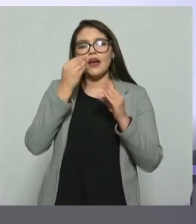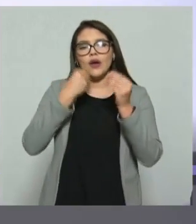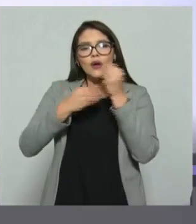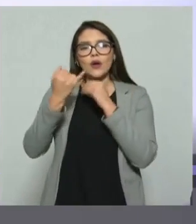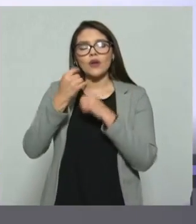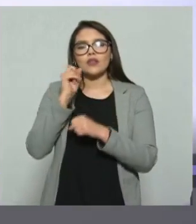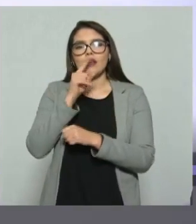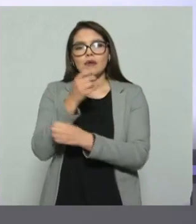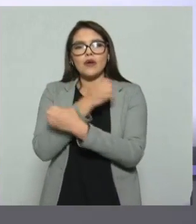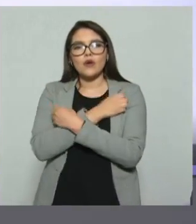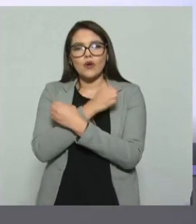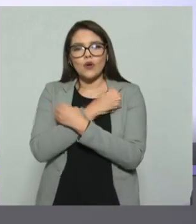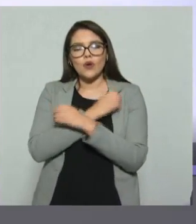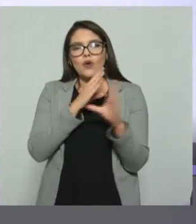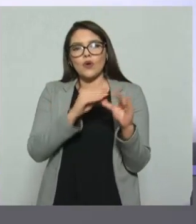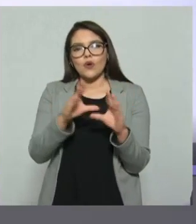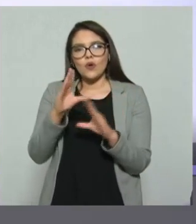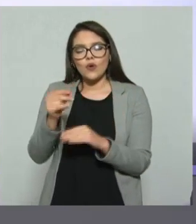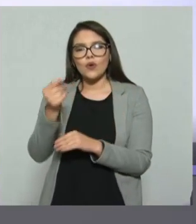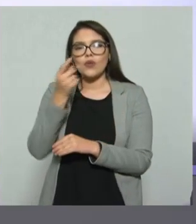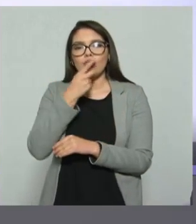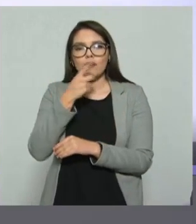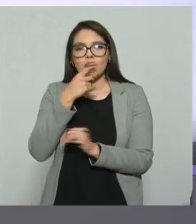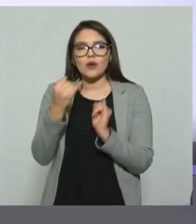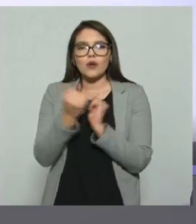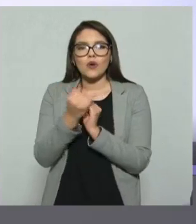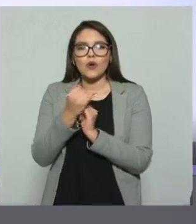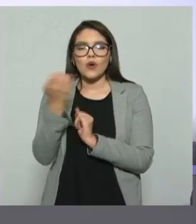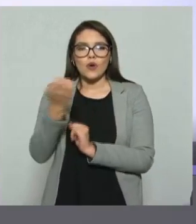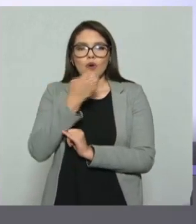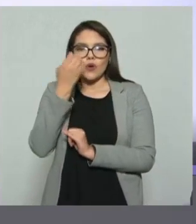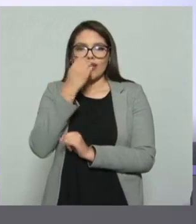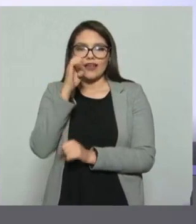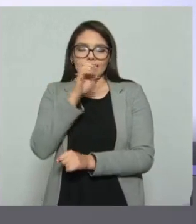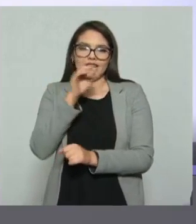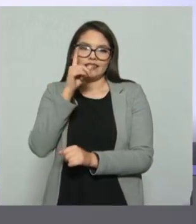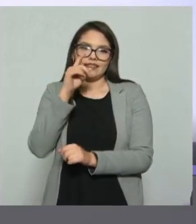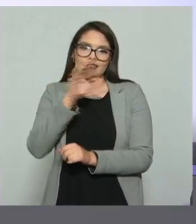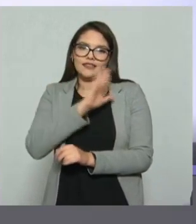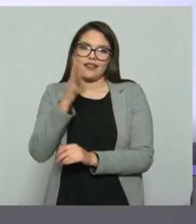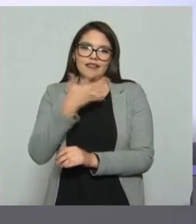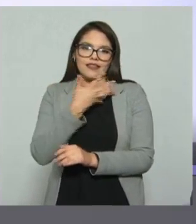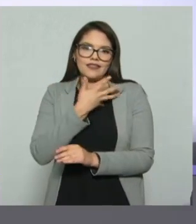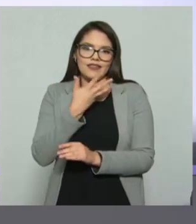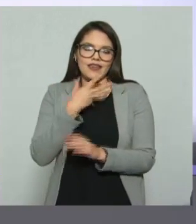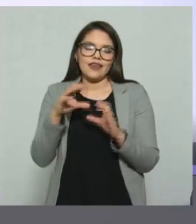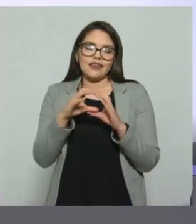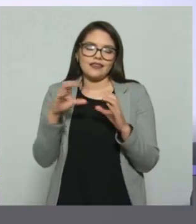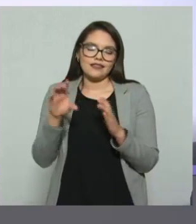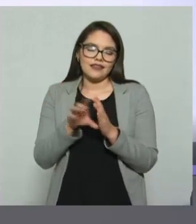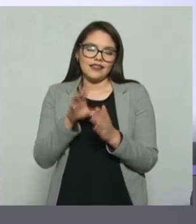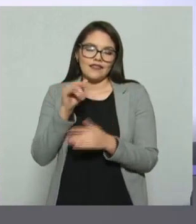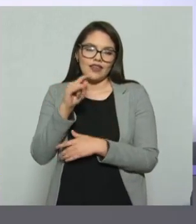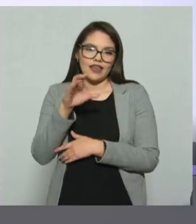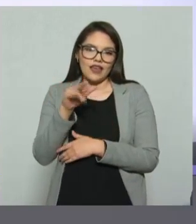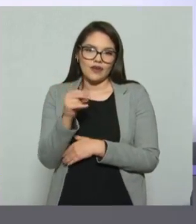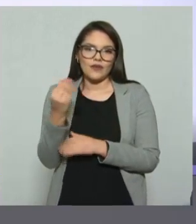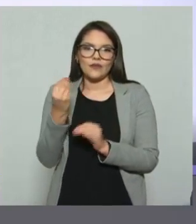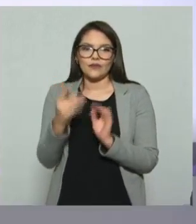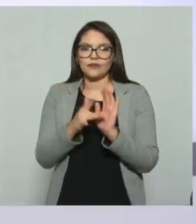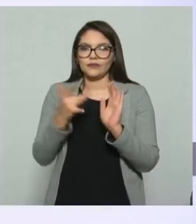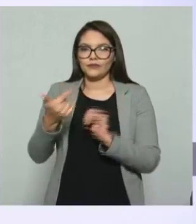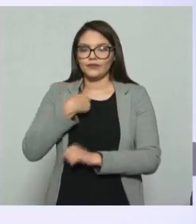diabetes certificada por el Colegio Mexicano de Nutriólogos. Qué gusto conocerte. Mariana, muchísimas gracias. Igualmente, gracias por la invitación y